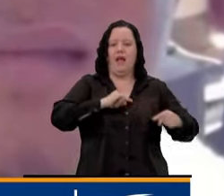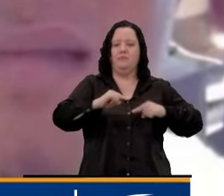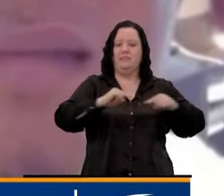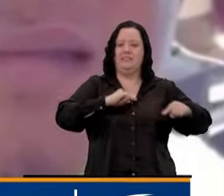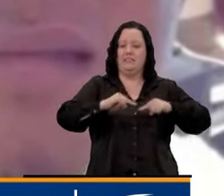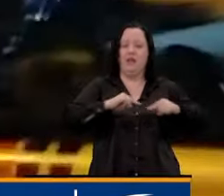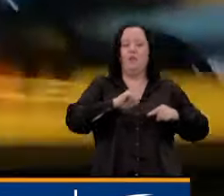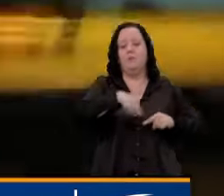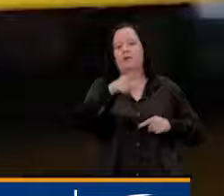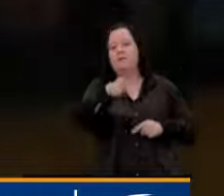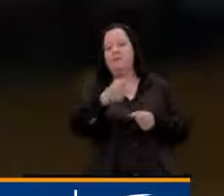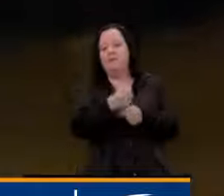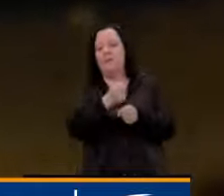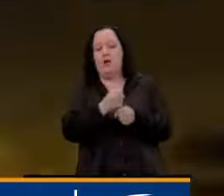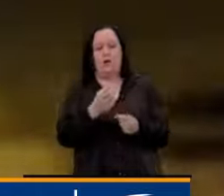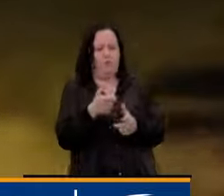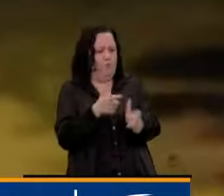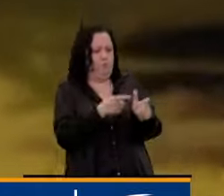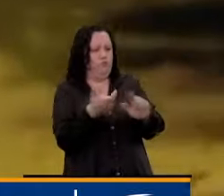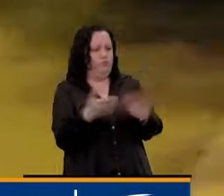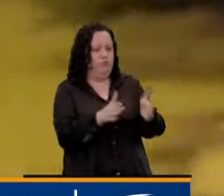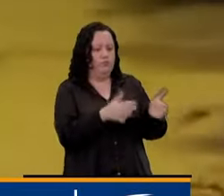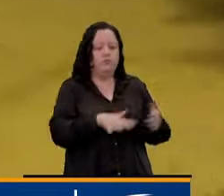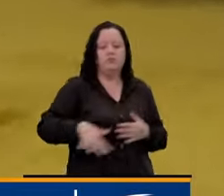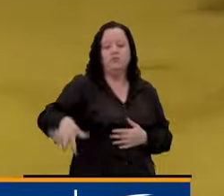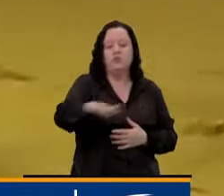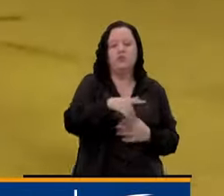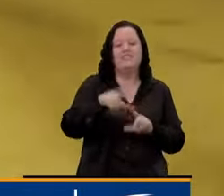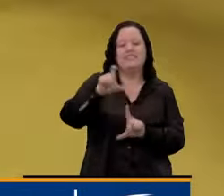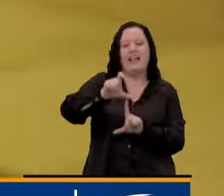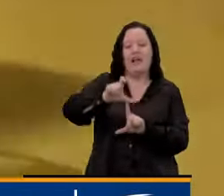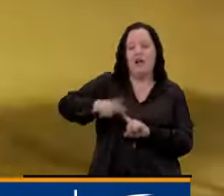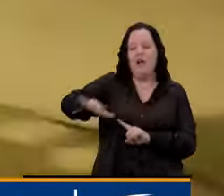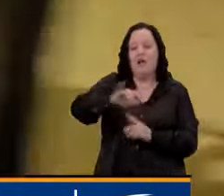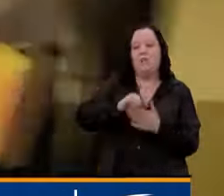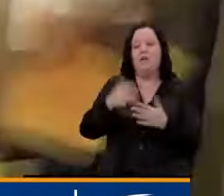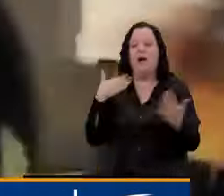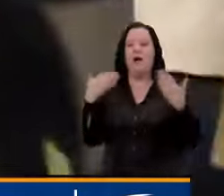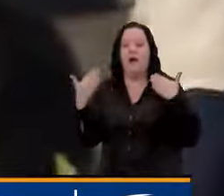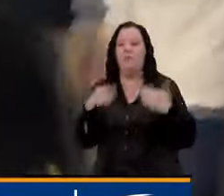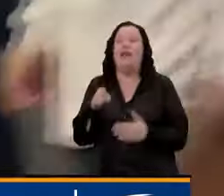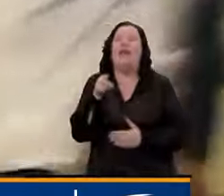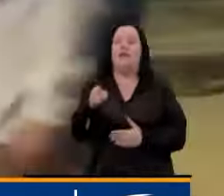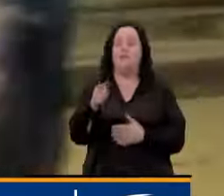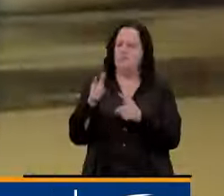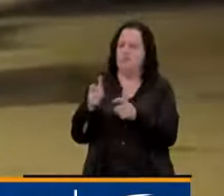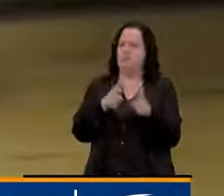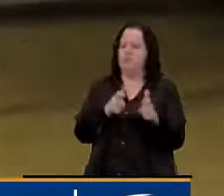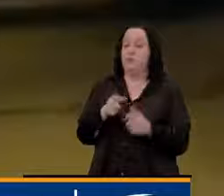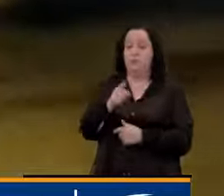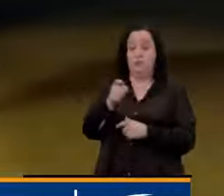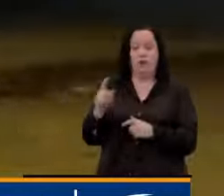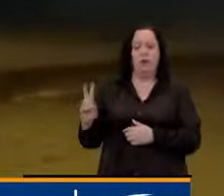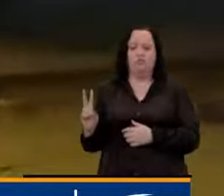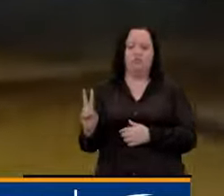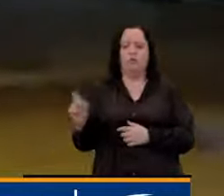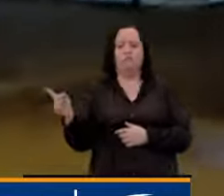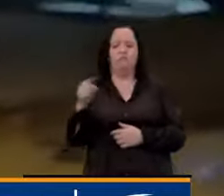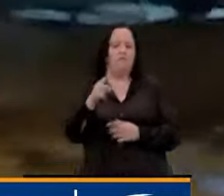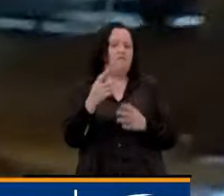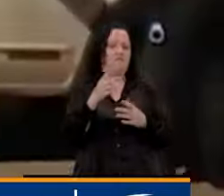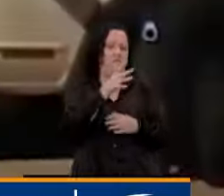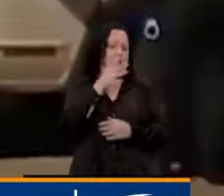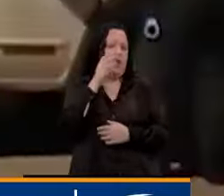y su empleado en hechos ocurridos en el municipio de Ciénega, más exactamente en su zona rural. Según las autoridades, las dos víctimas se dirigían hacia su finca en